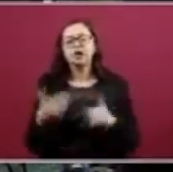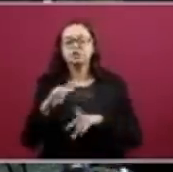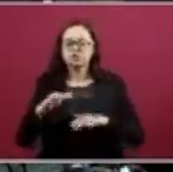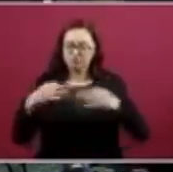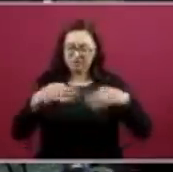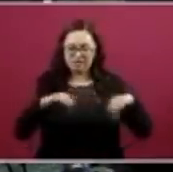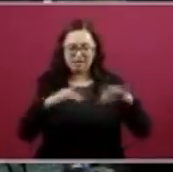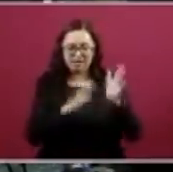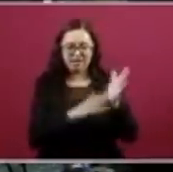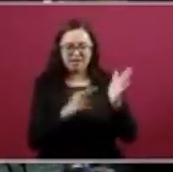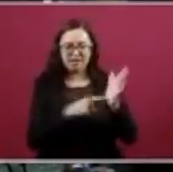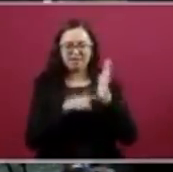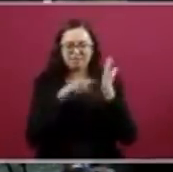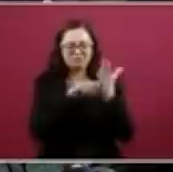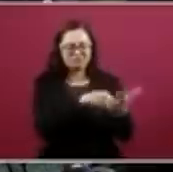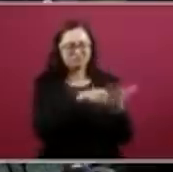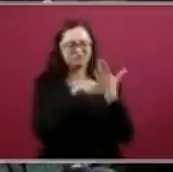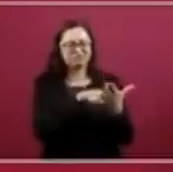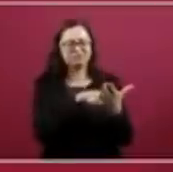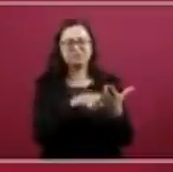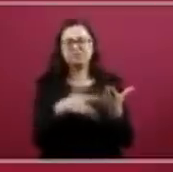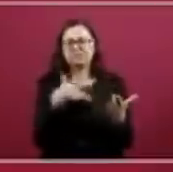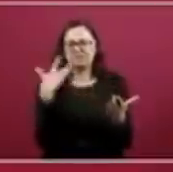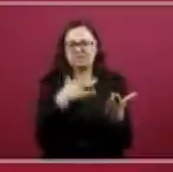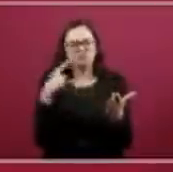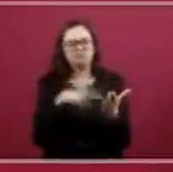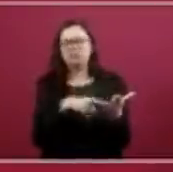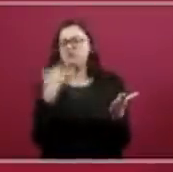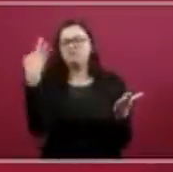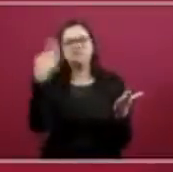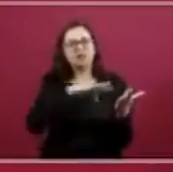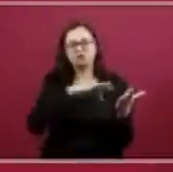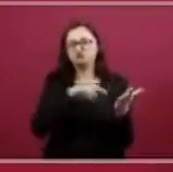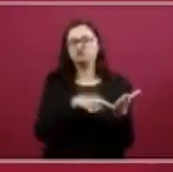este, considero que es apócrifo.